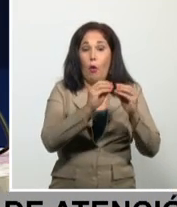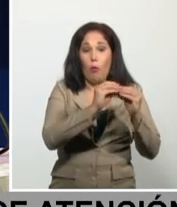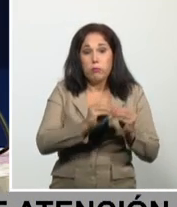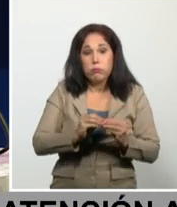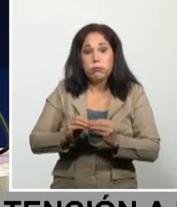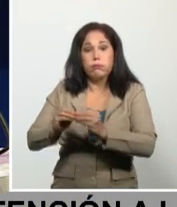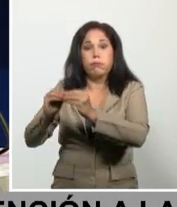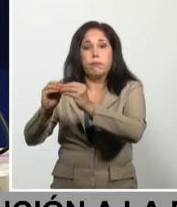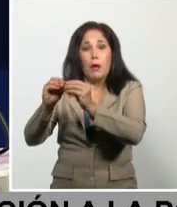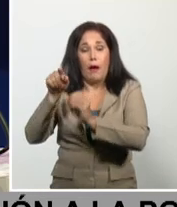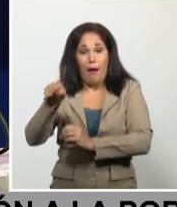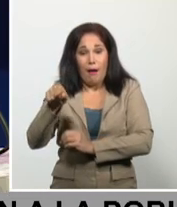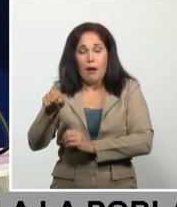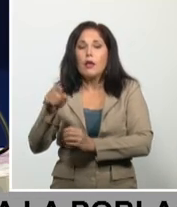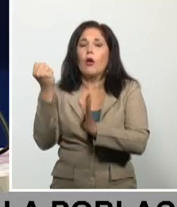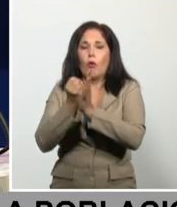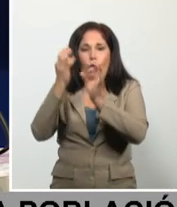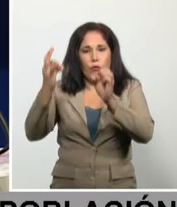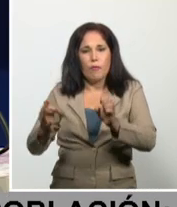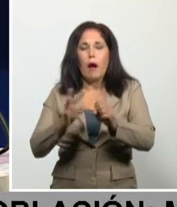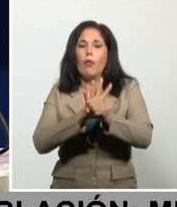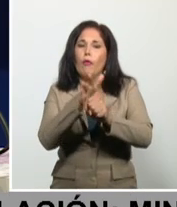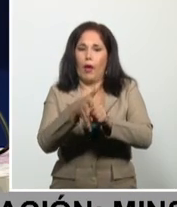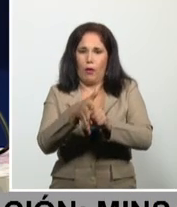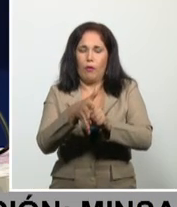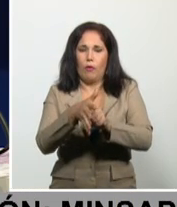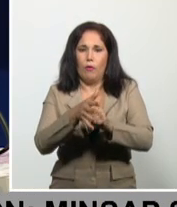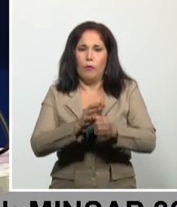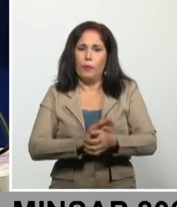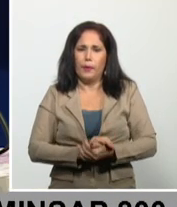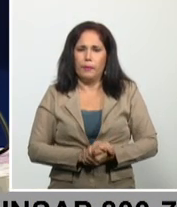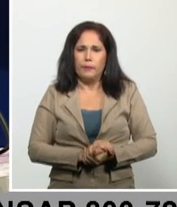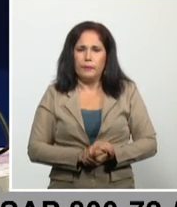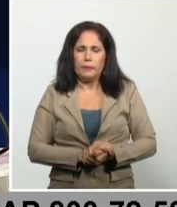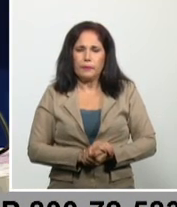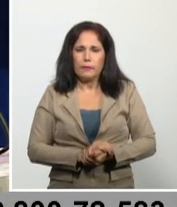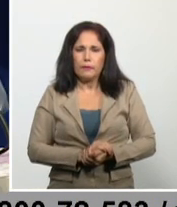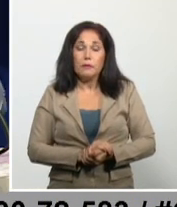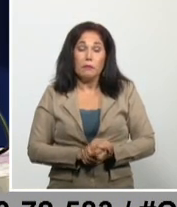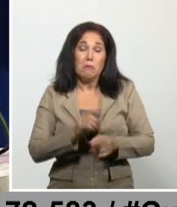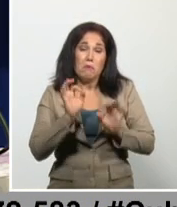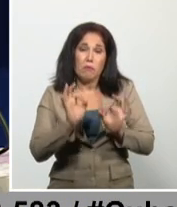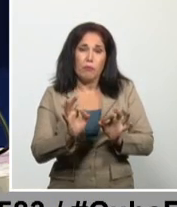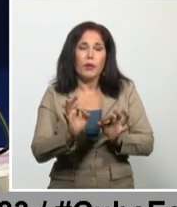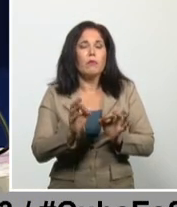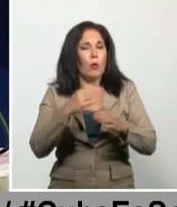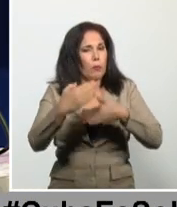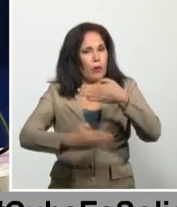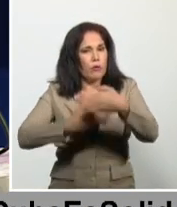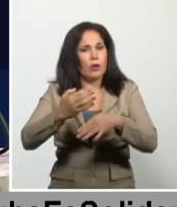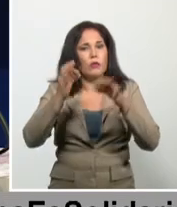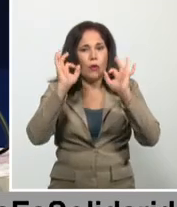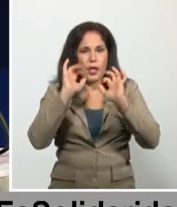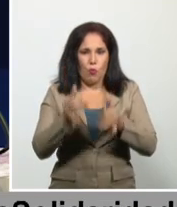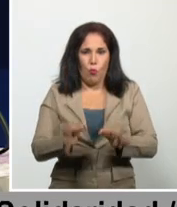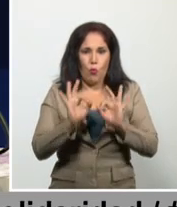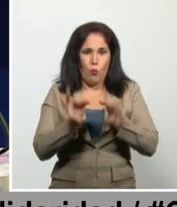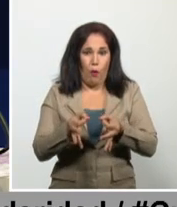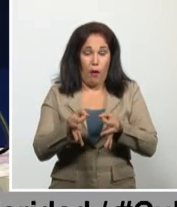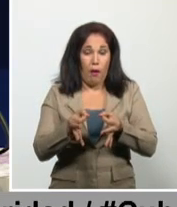se convierte en un caso confirmado de la COVID-19, y por lo tanto sigue el mismo proceso. Si el PCR